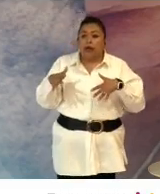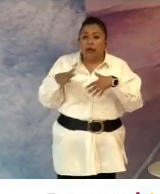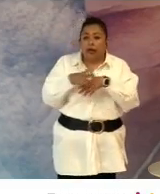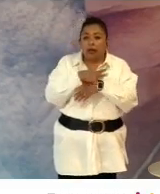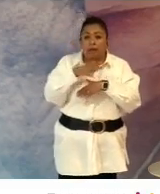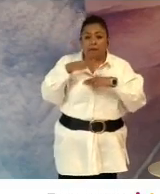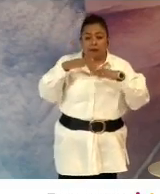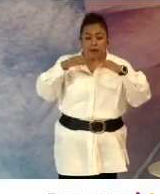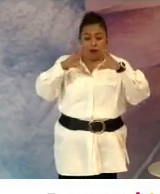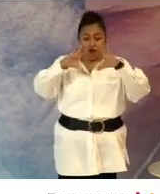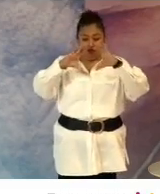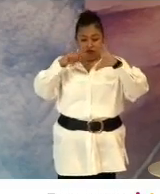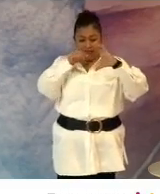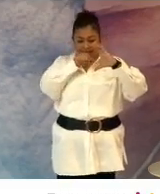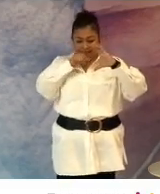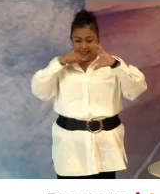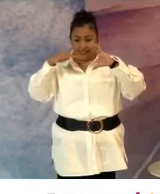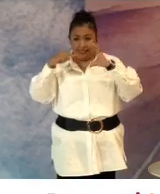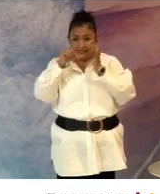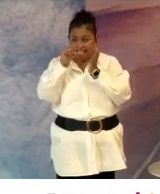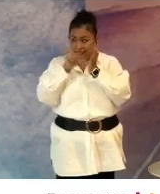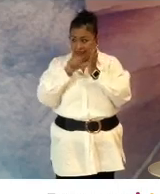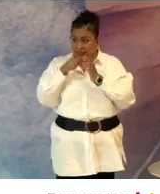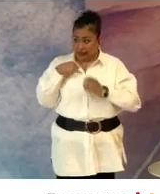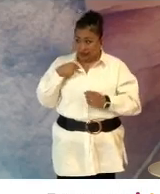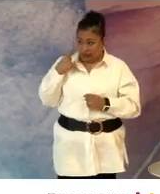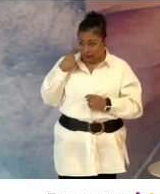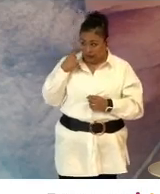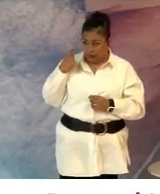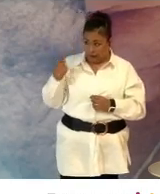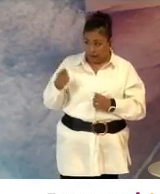esfera central que se indica aquí.